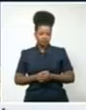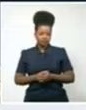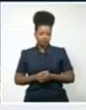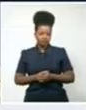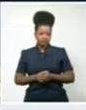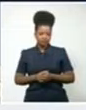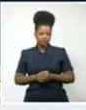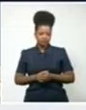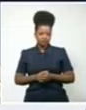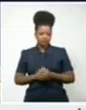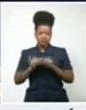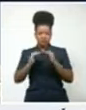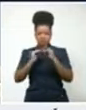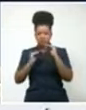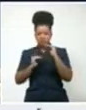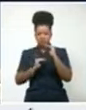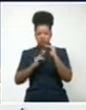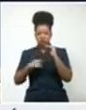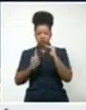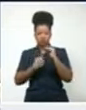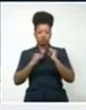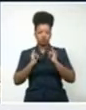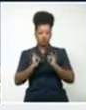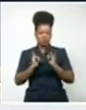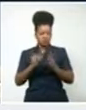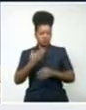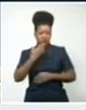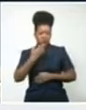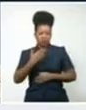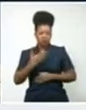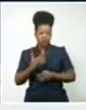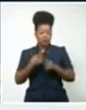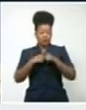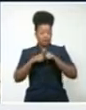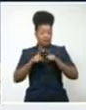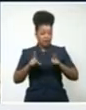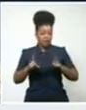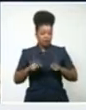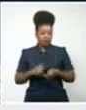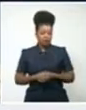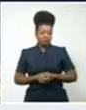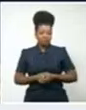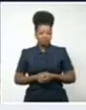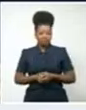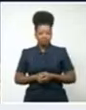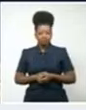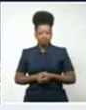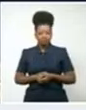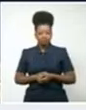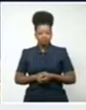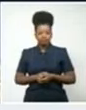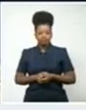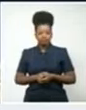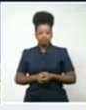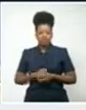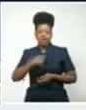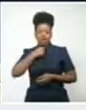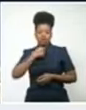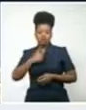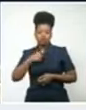debajo del pronóstico favorable. Ahora, decir una nueva